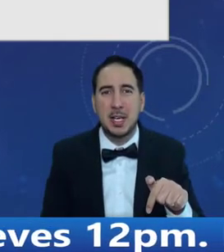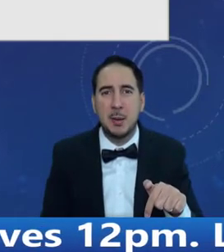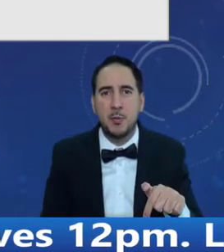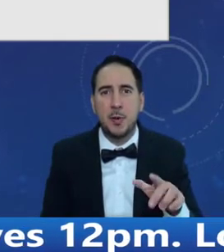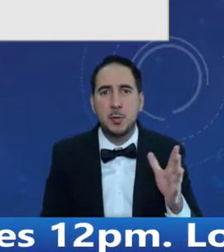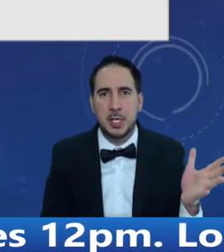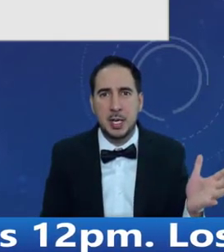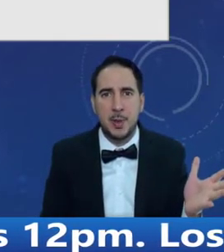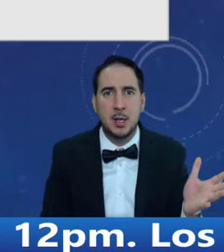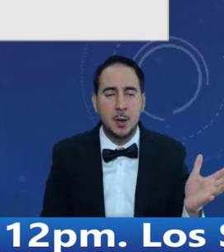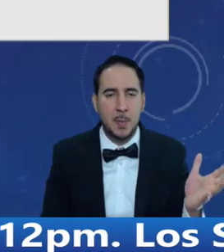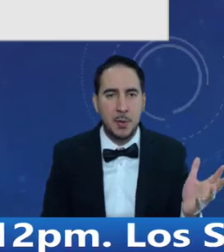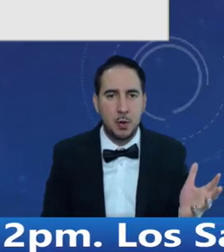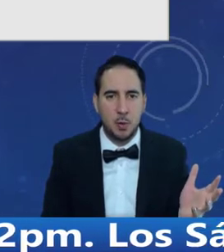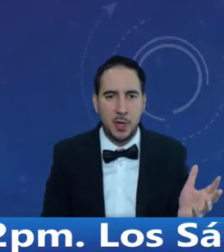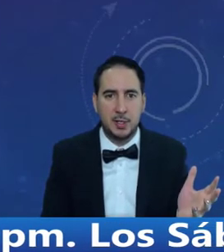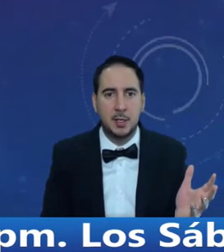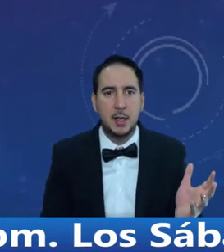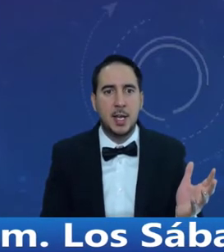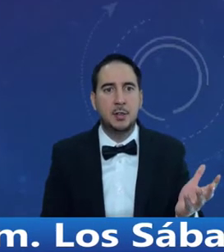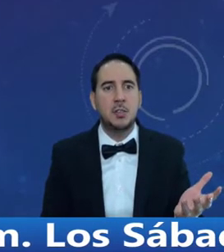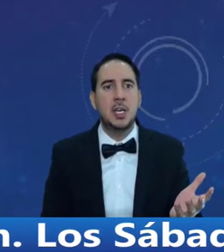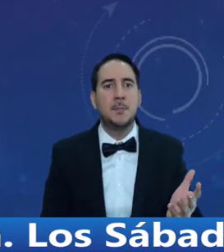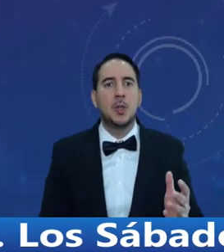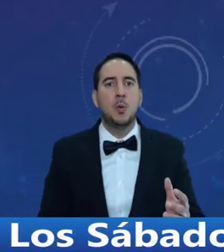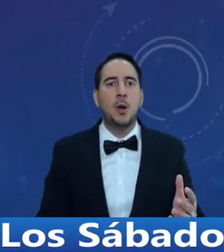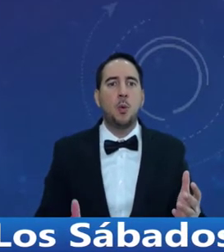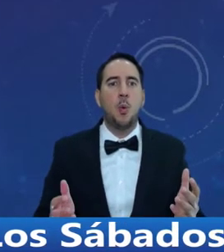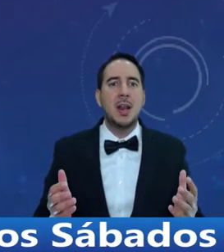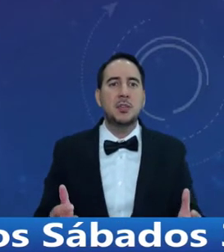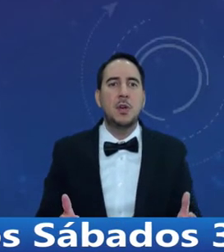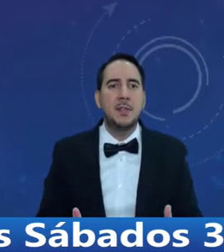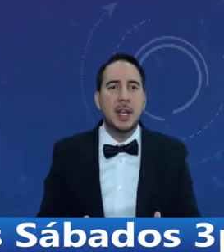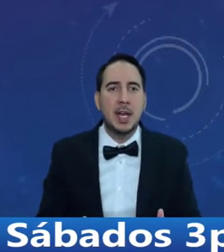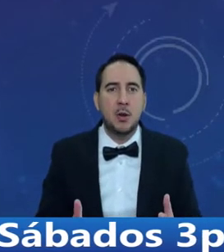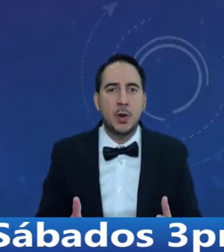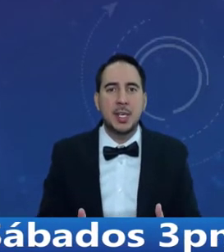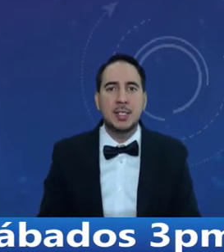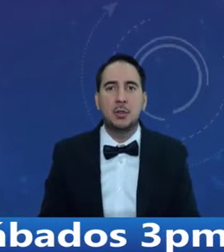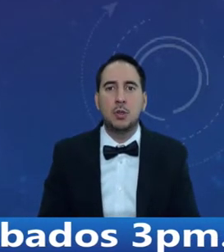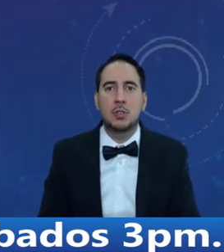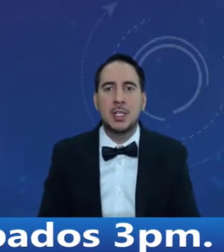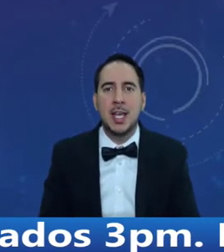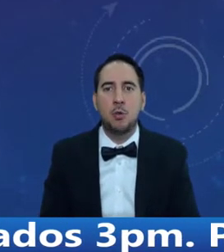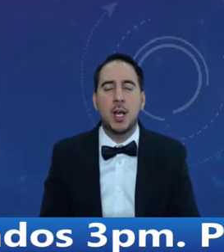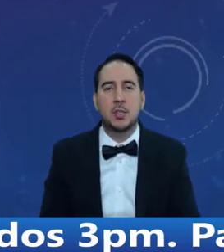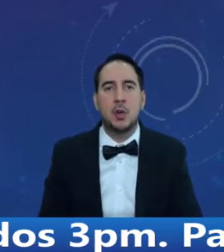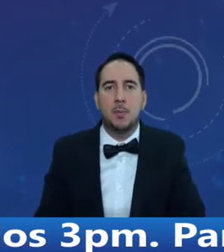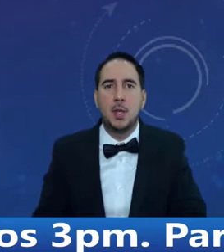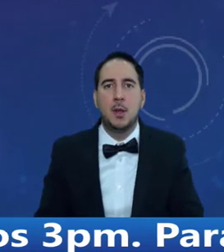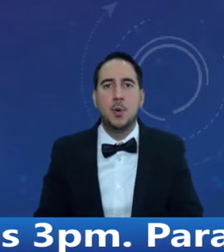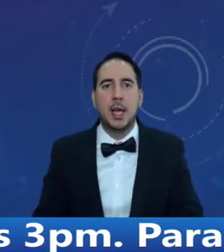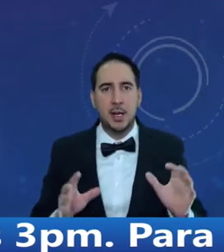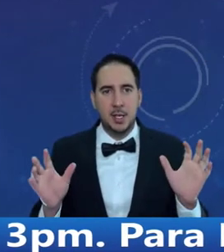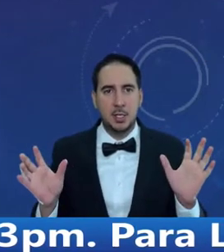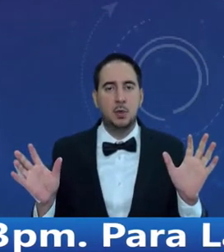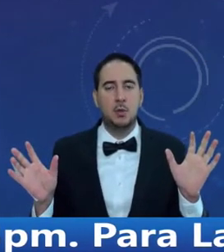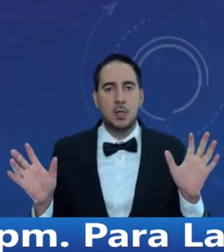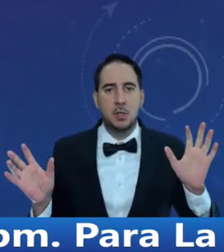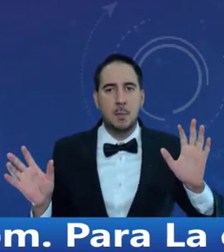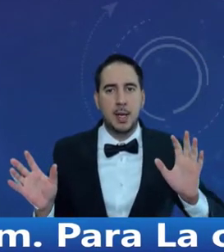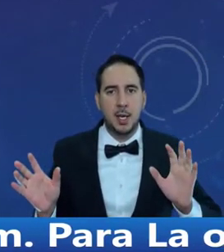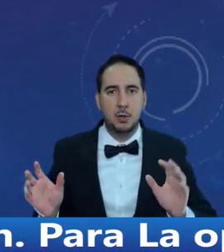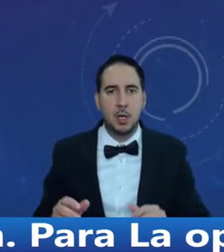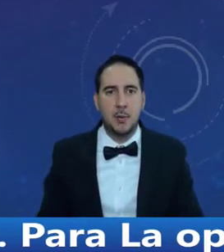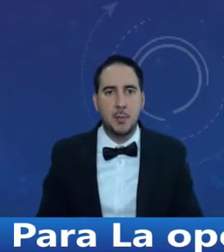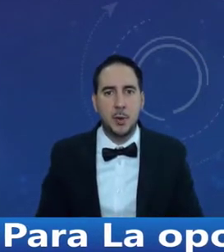suscríbase al canal, por favor, si quiere ver más videos como este. Entonces, bueno, ¿cuáles son, Andrea, los requisitos de educación? Porque hay requisitos